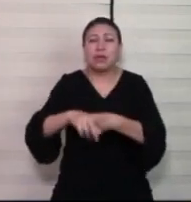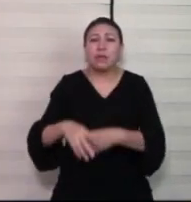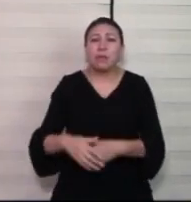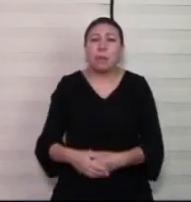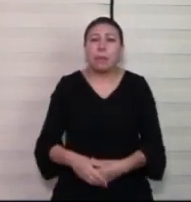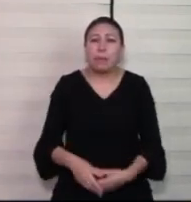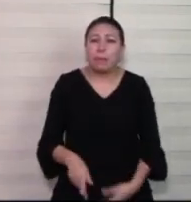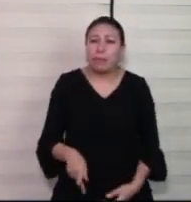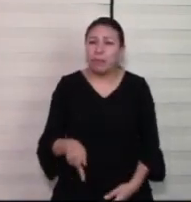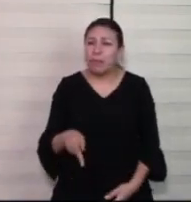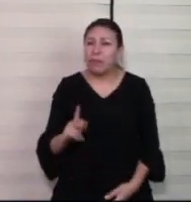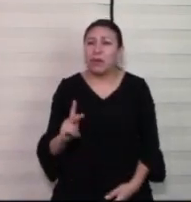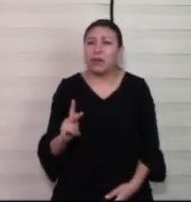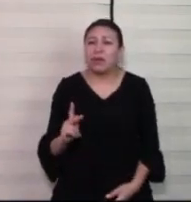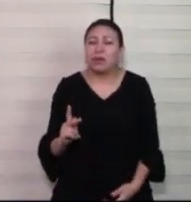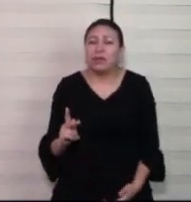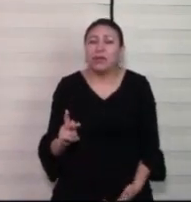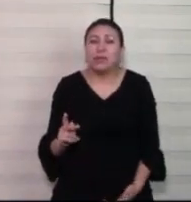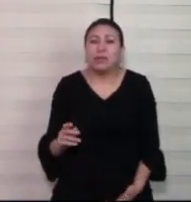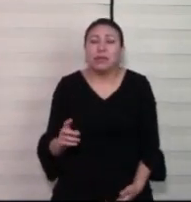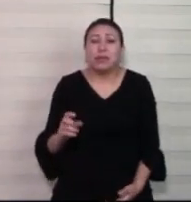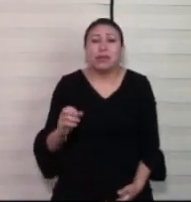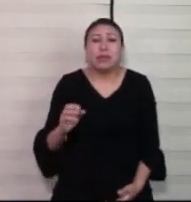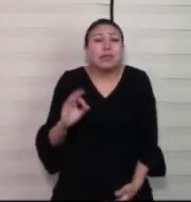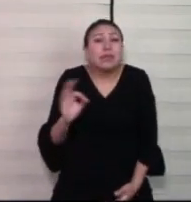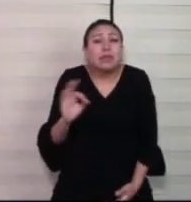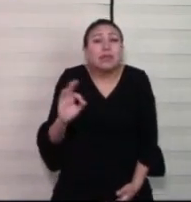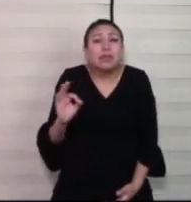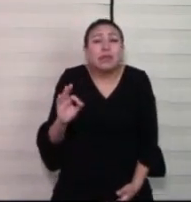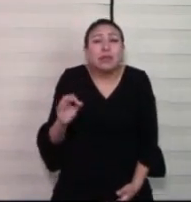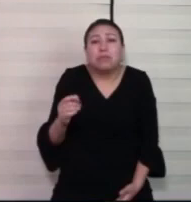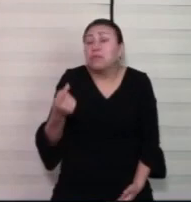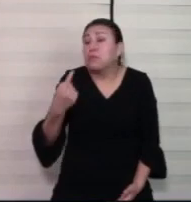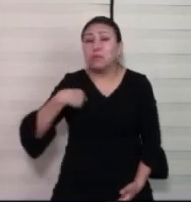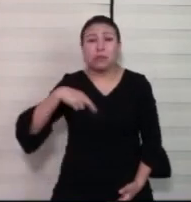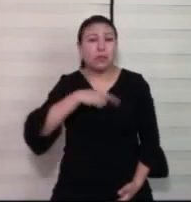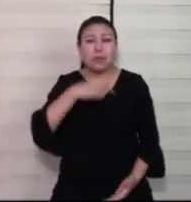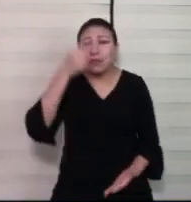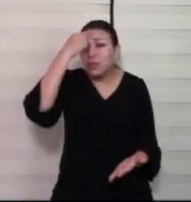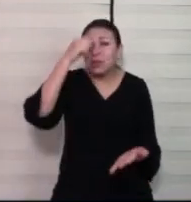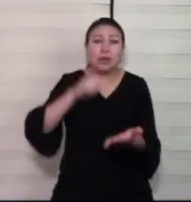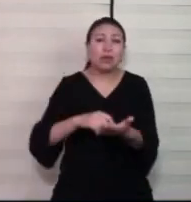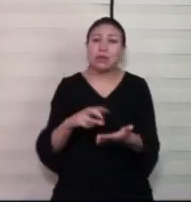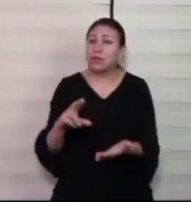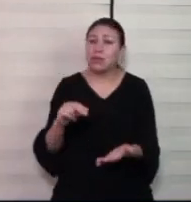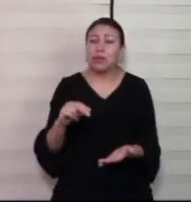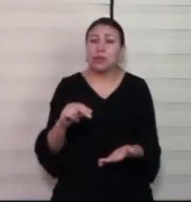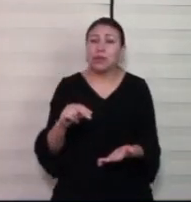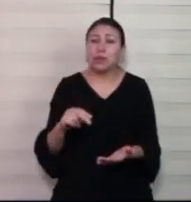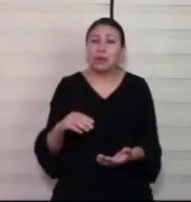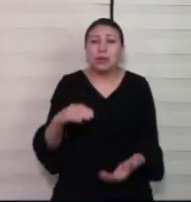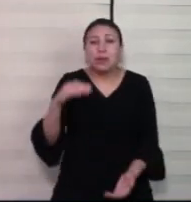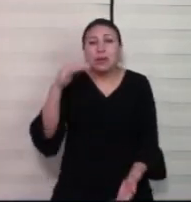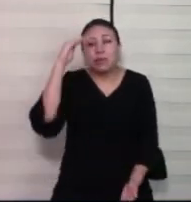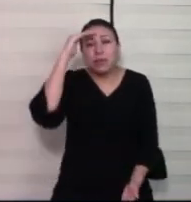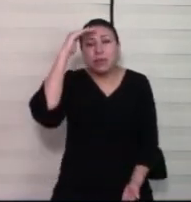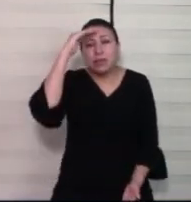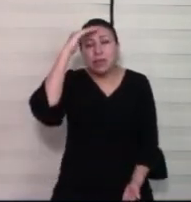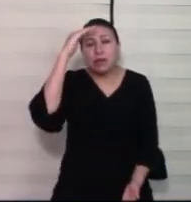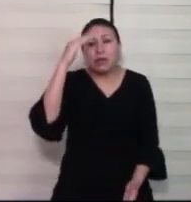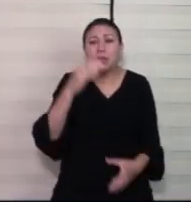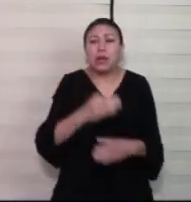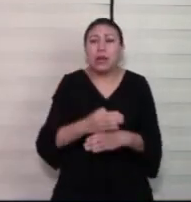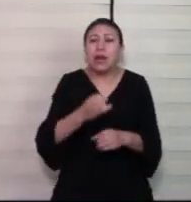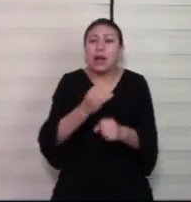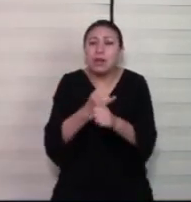Pero quizá no lo hubiéramos creído y pensábamos porque por los mismos datos